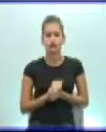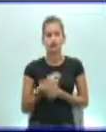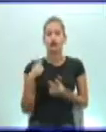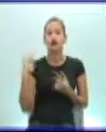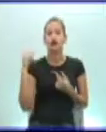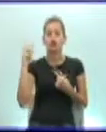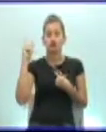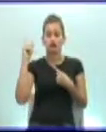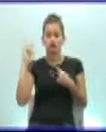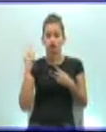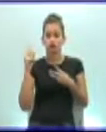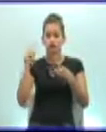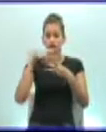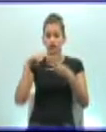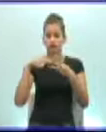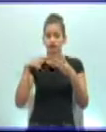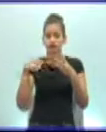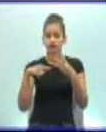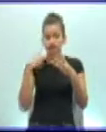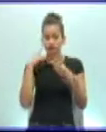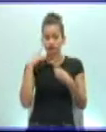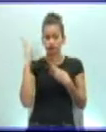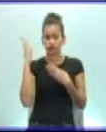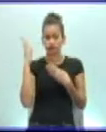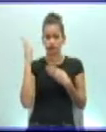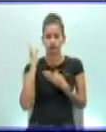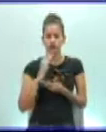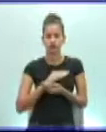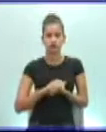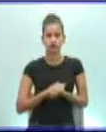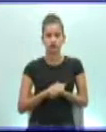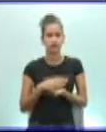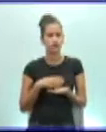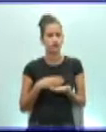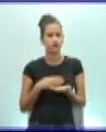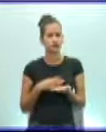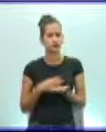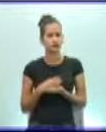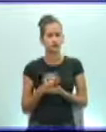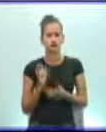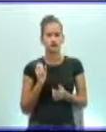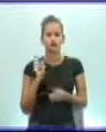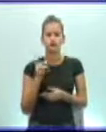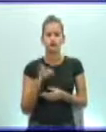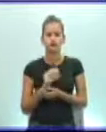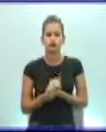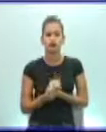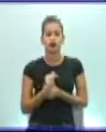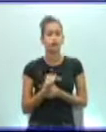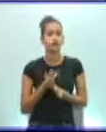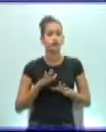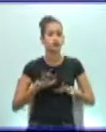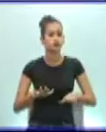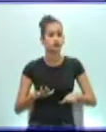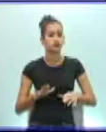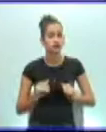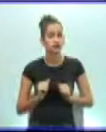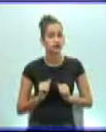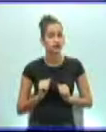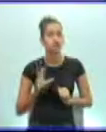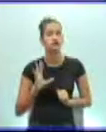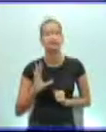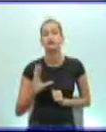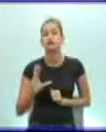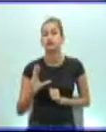que aparecen en este libro. Continuamos con la orientación y quiero detenerme ahora a sugerirles que